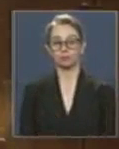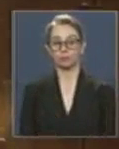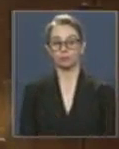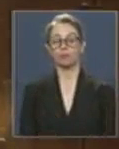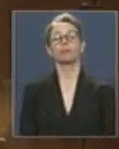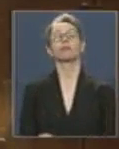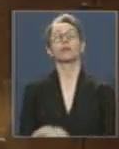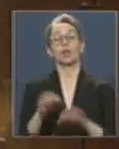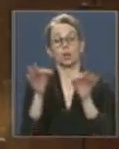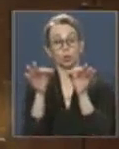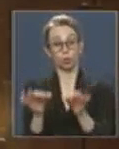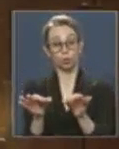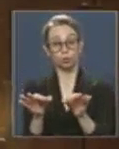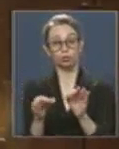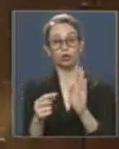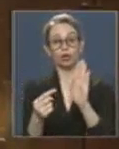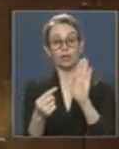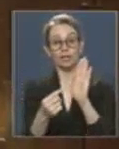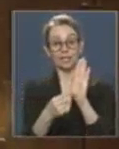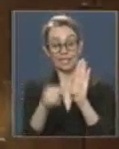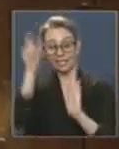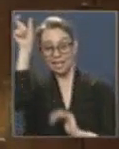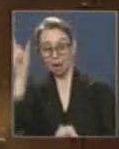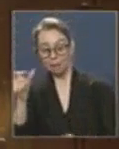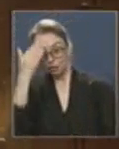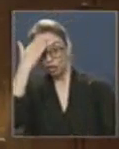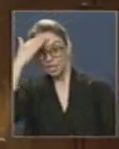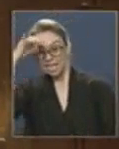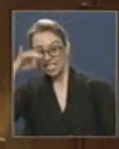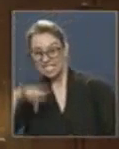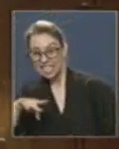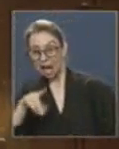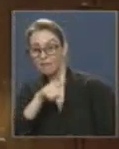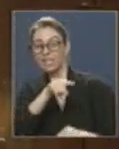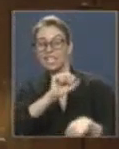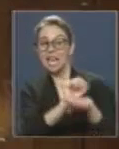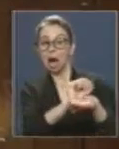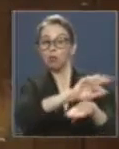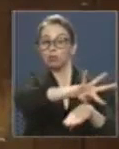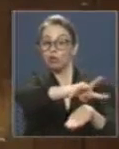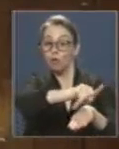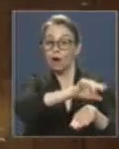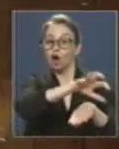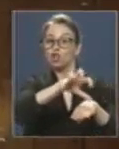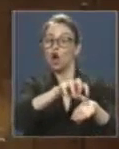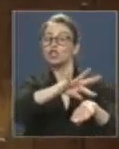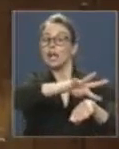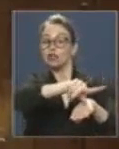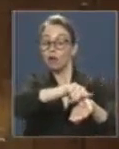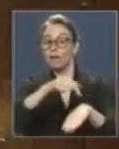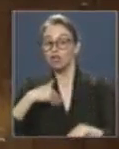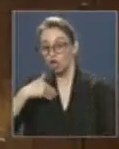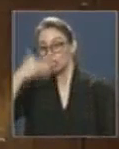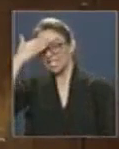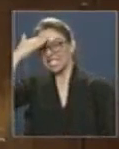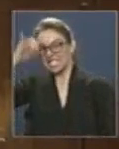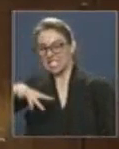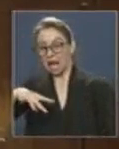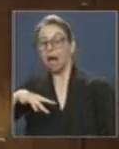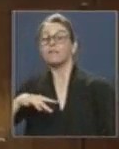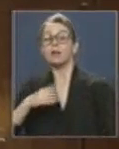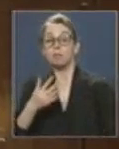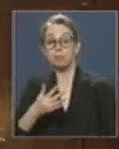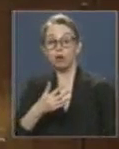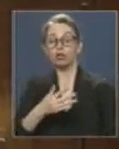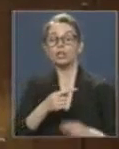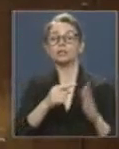Es precisamente este conocimiento o potencial conocimiento lo que amerita un mayor reproche